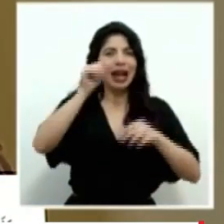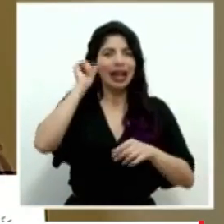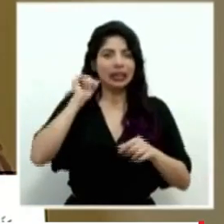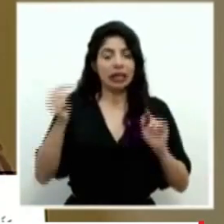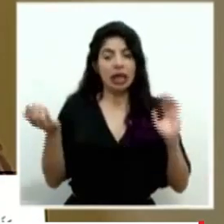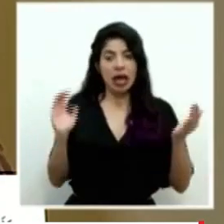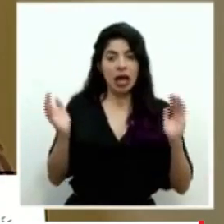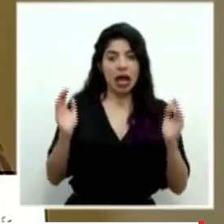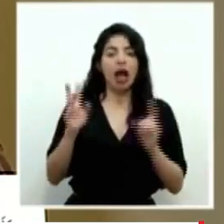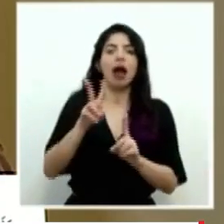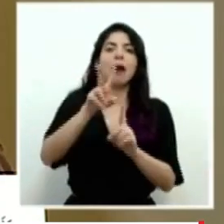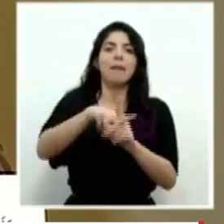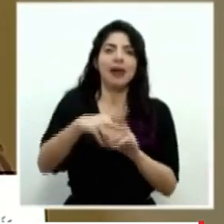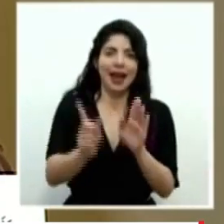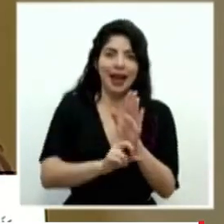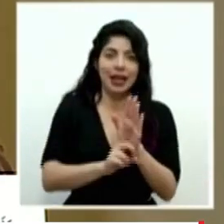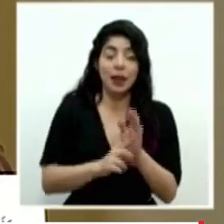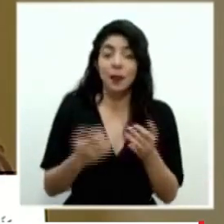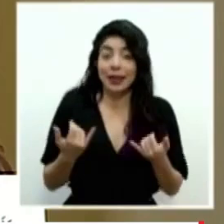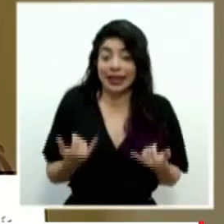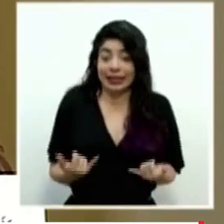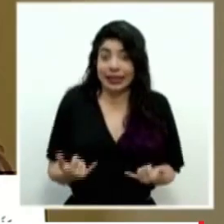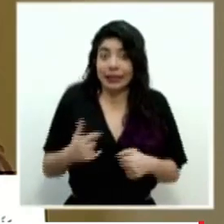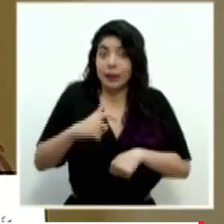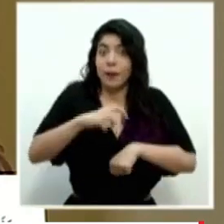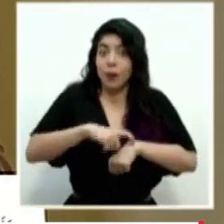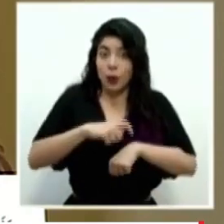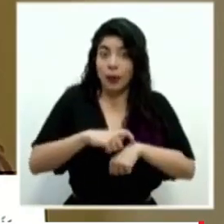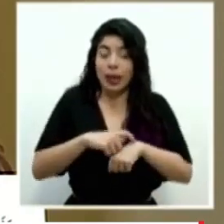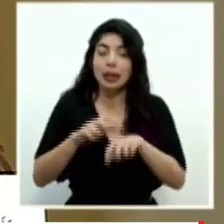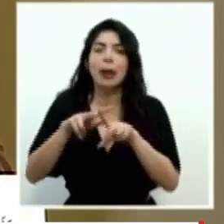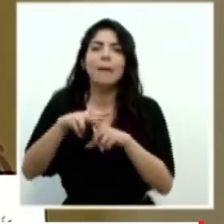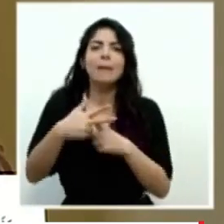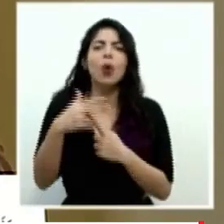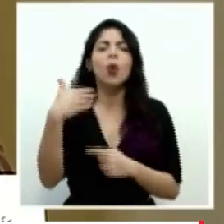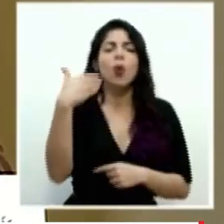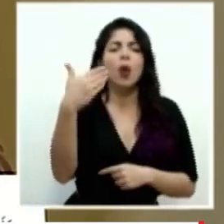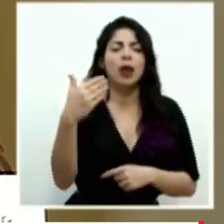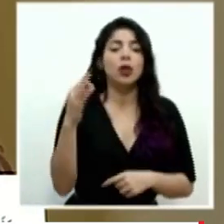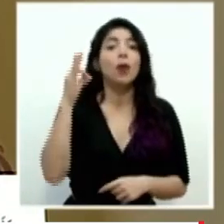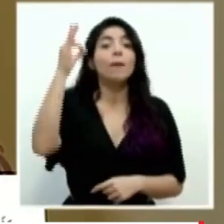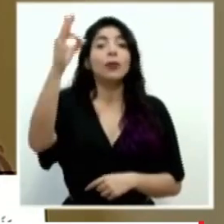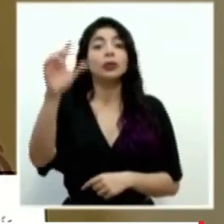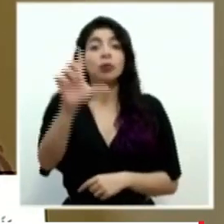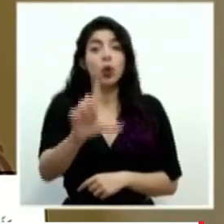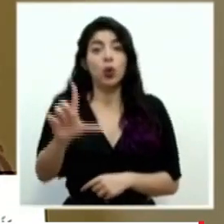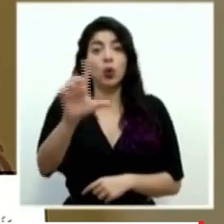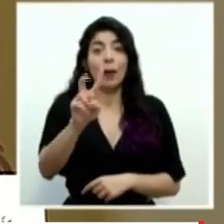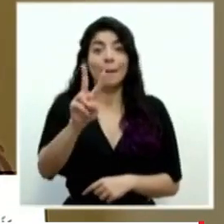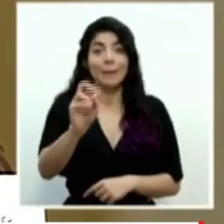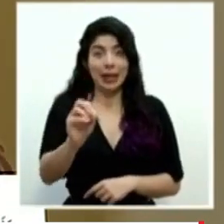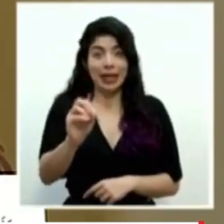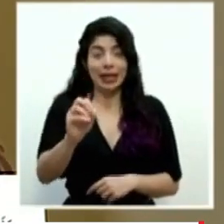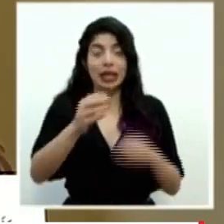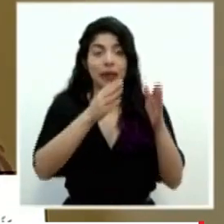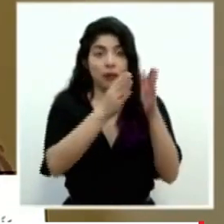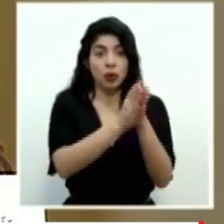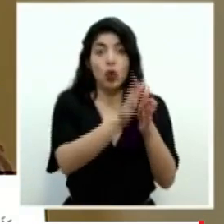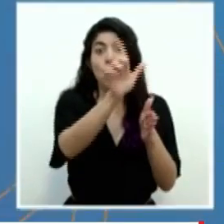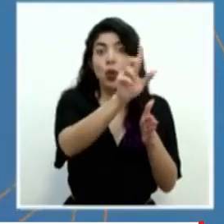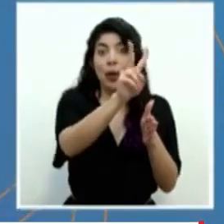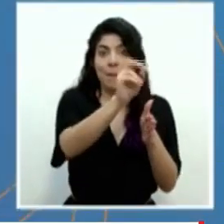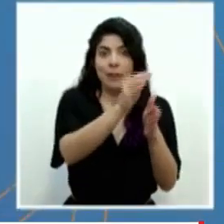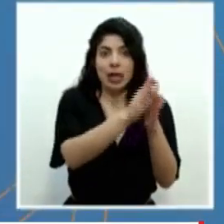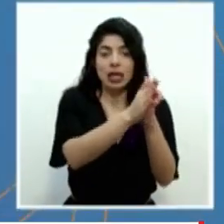de ayer. En esta ocasión y a partir de el próximo lunes 20 y hasta